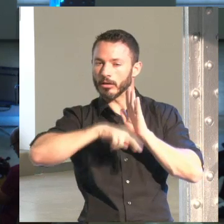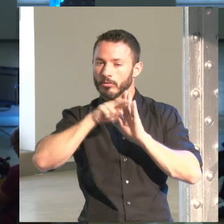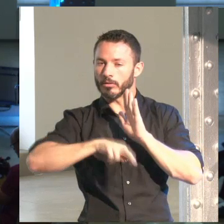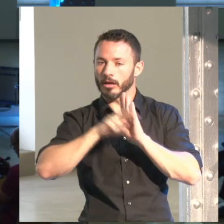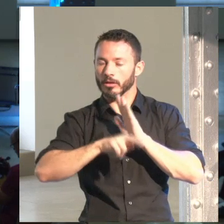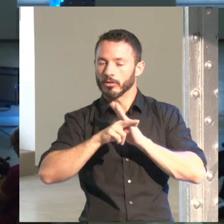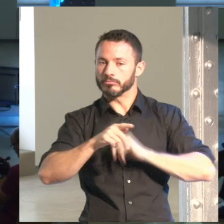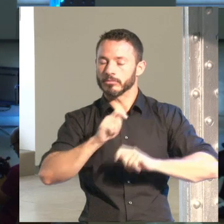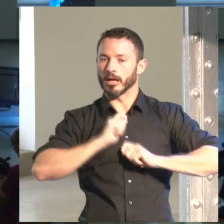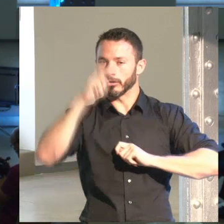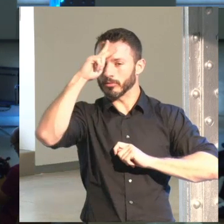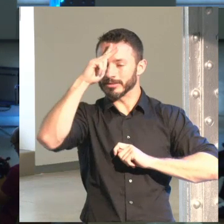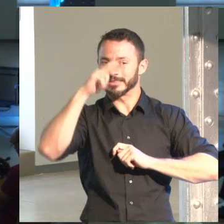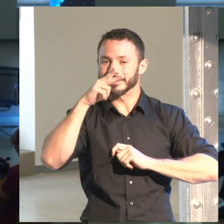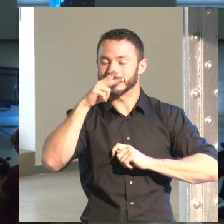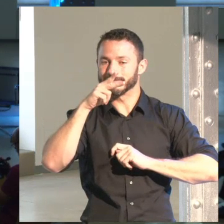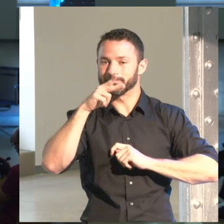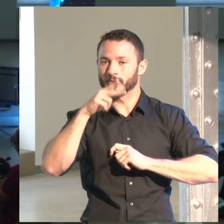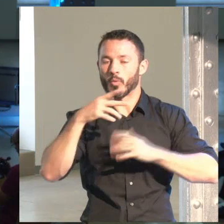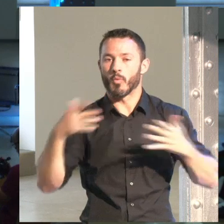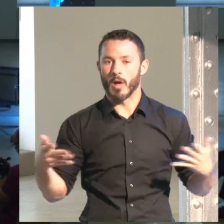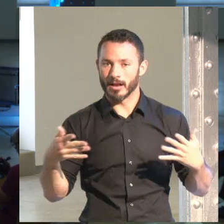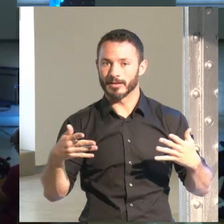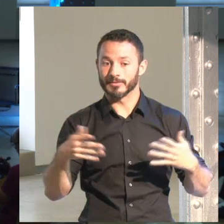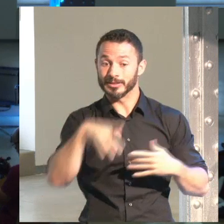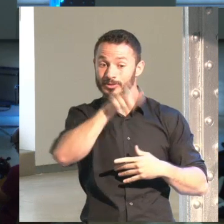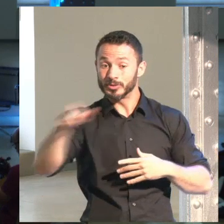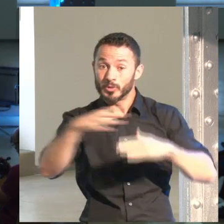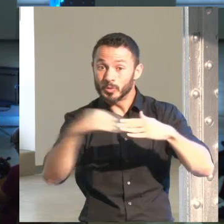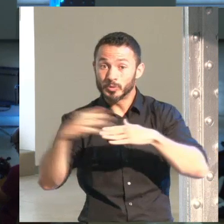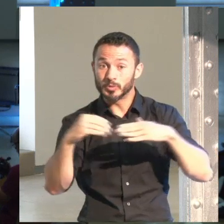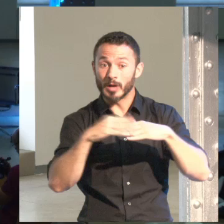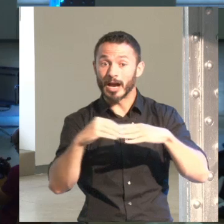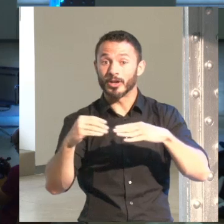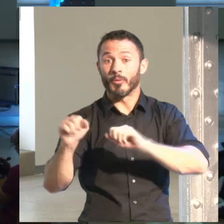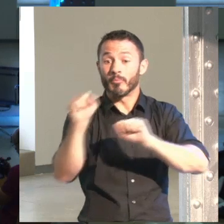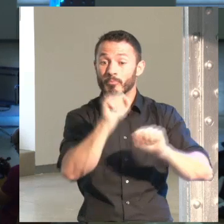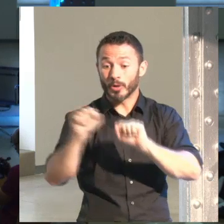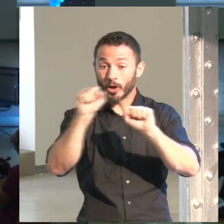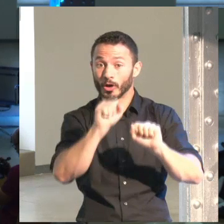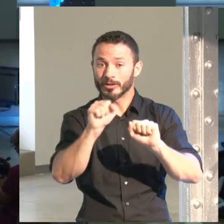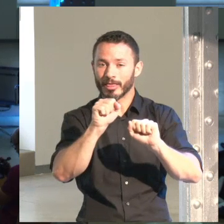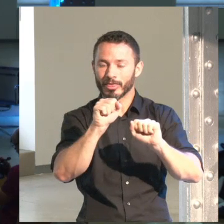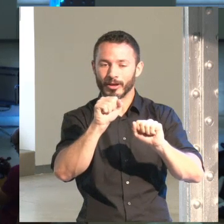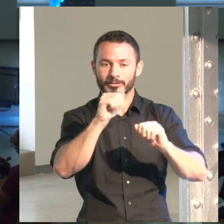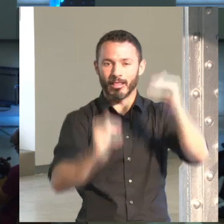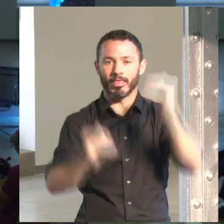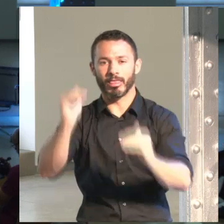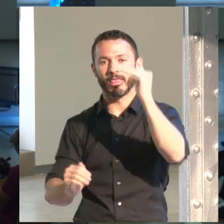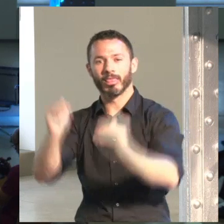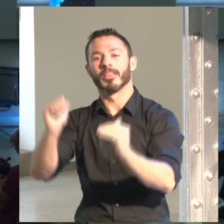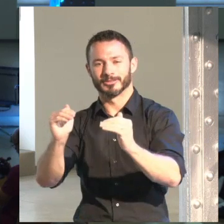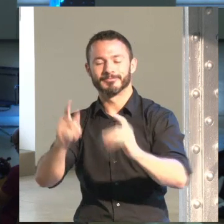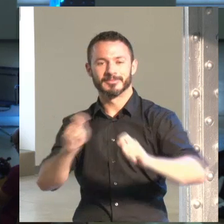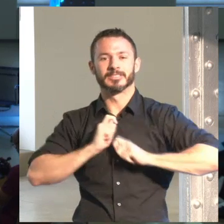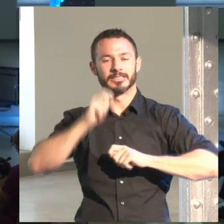distinto nivel de protección de los consumidores y de los usuarios. Porque no existe, a nuestro entender,